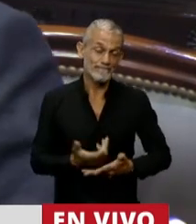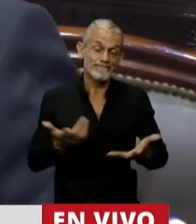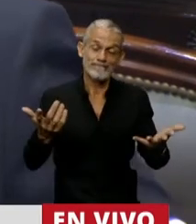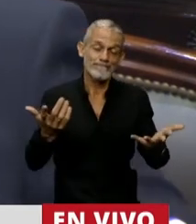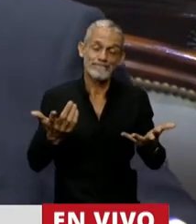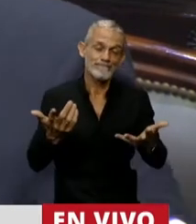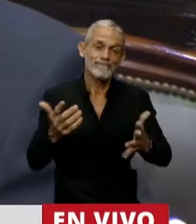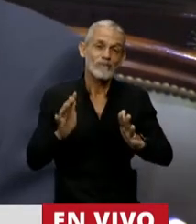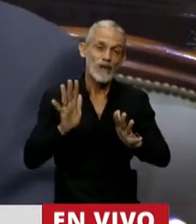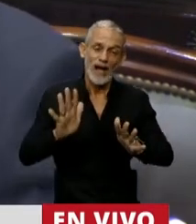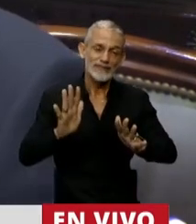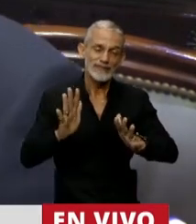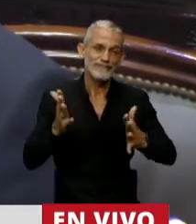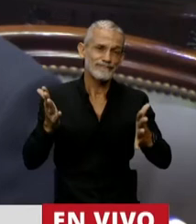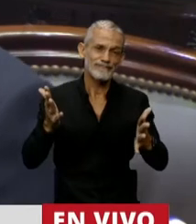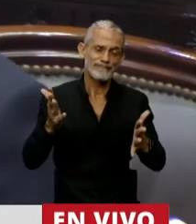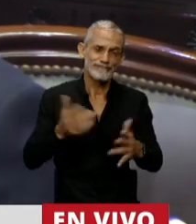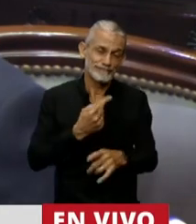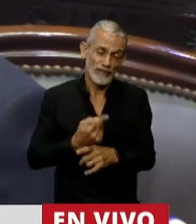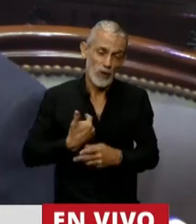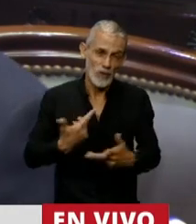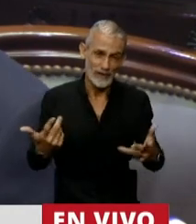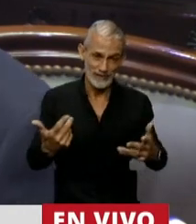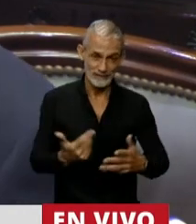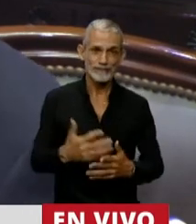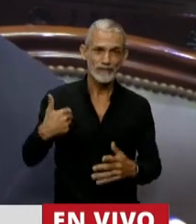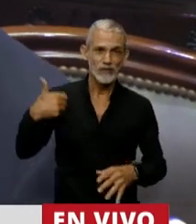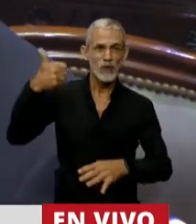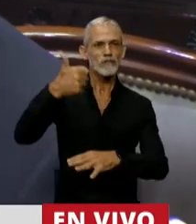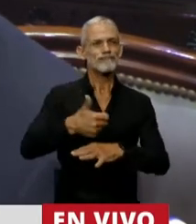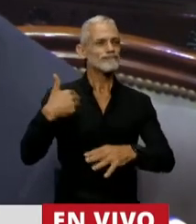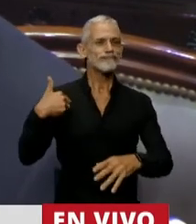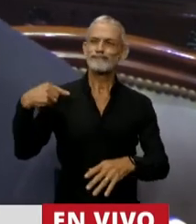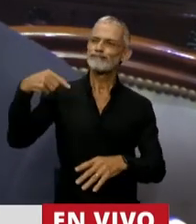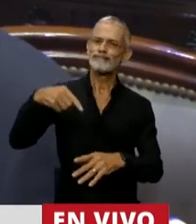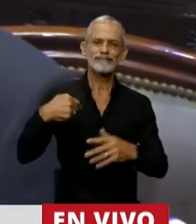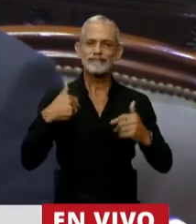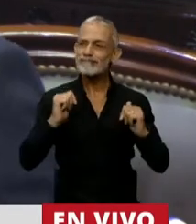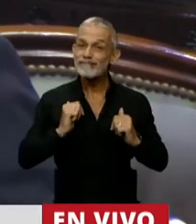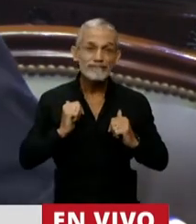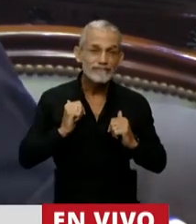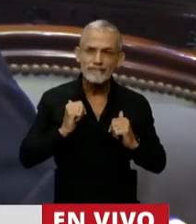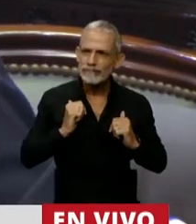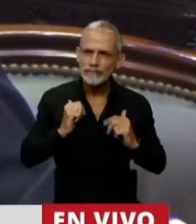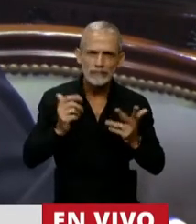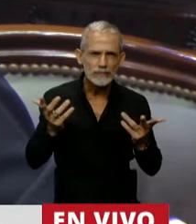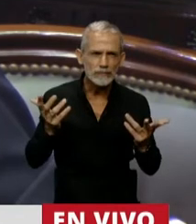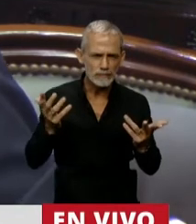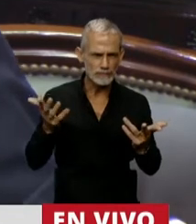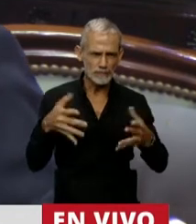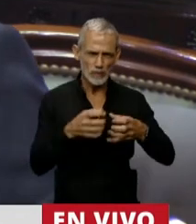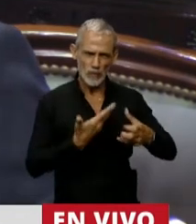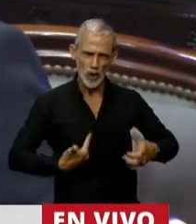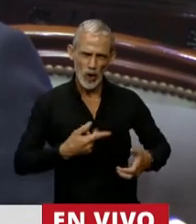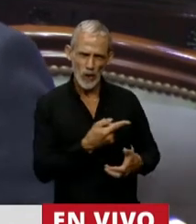podía ser de otra manera evidentemente vengo a este recinto a escuchar por parte del